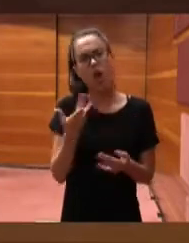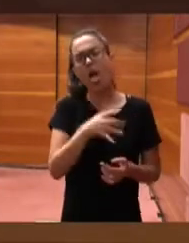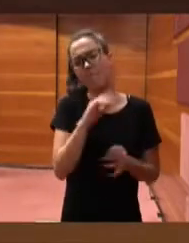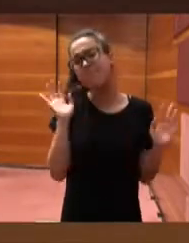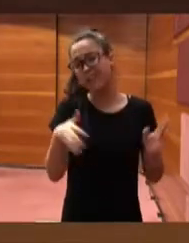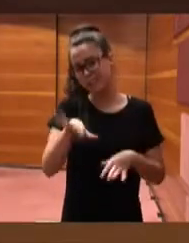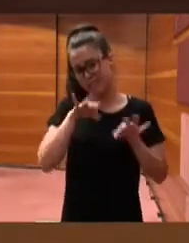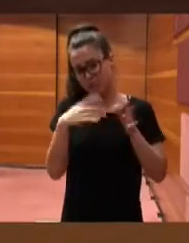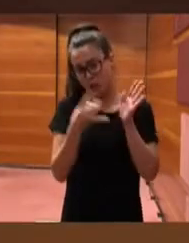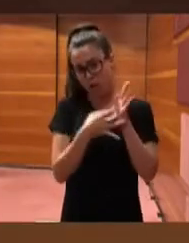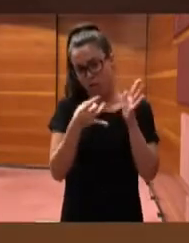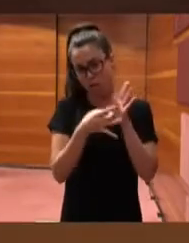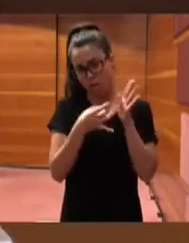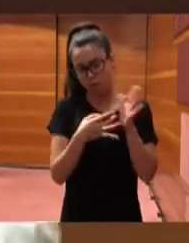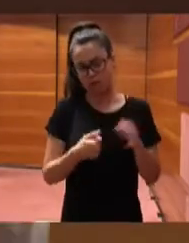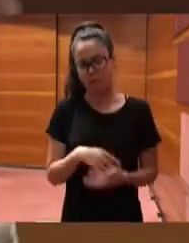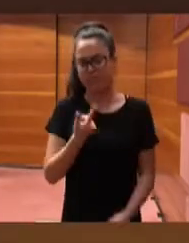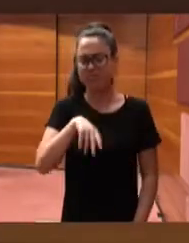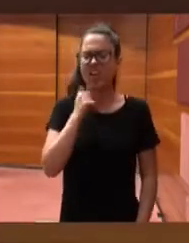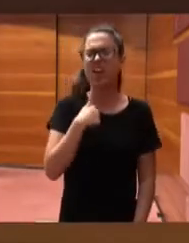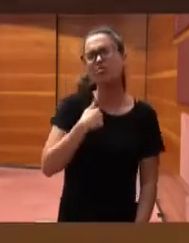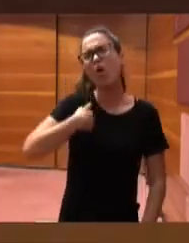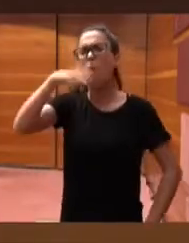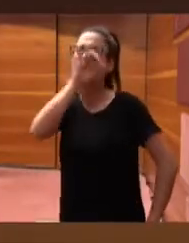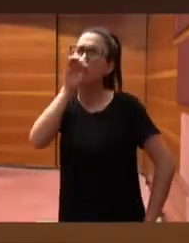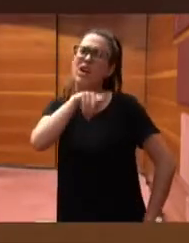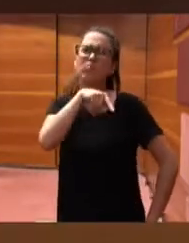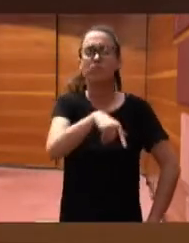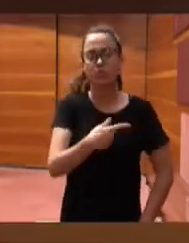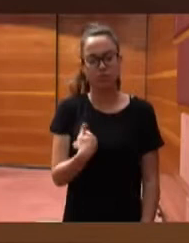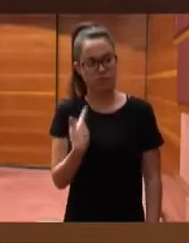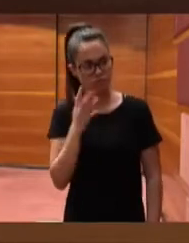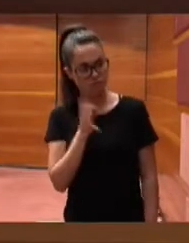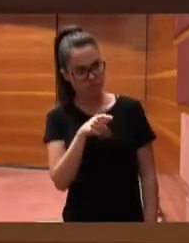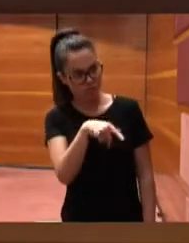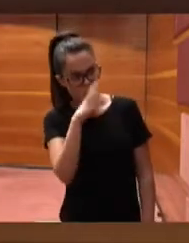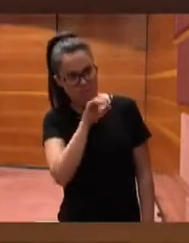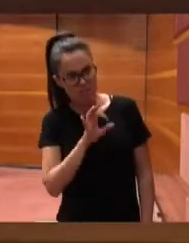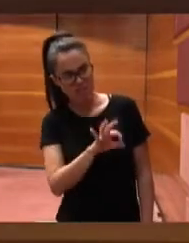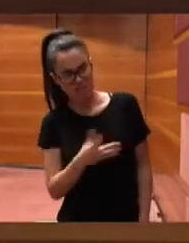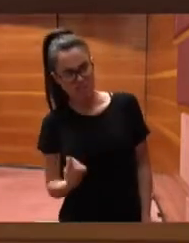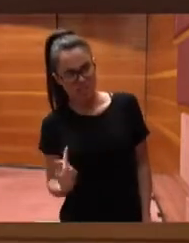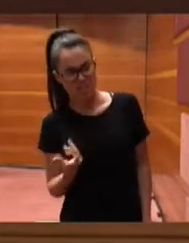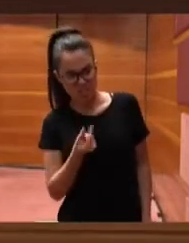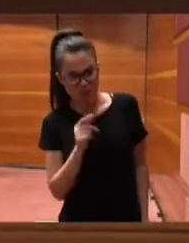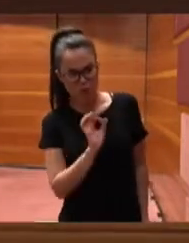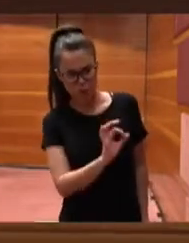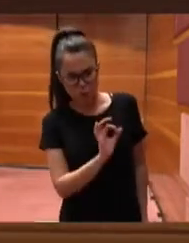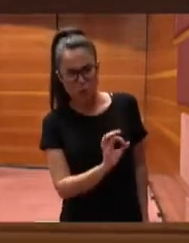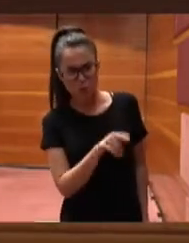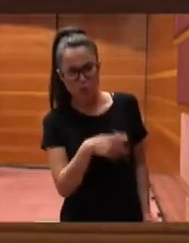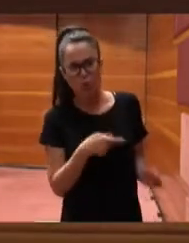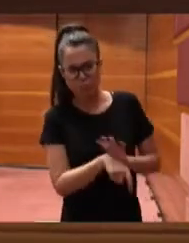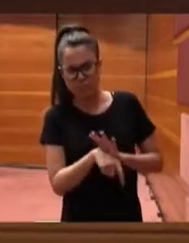no esto que hacemos a veces de, yo opino qué tal, y de verdad opinas esto, si fuera tu dinero, tienes claro, no, si fuera mi dinero lo pensaría mejor